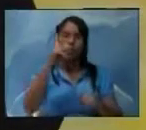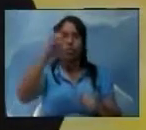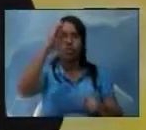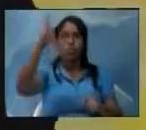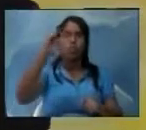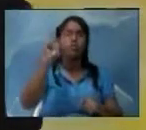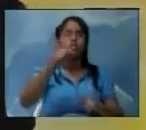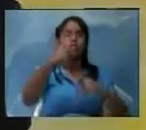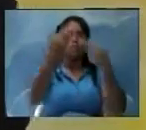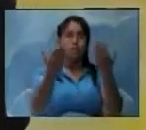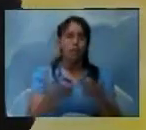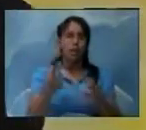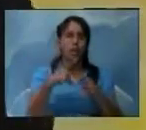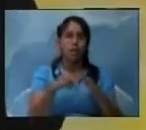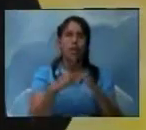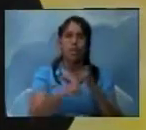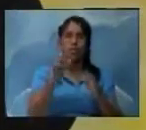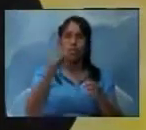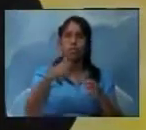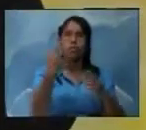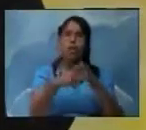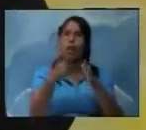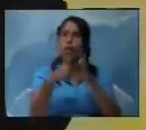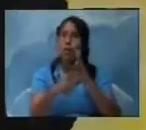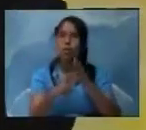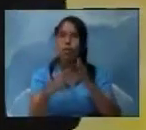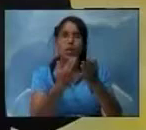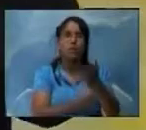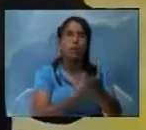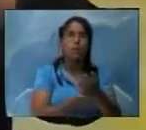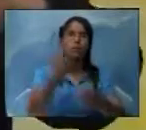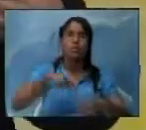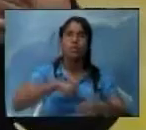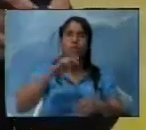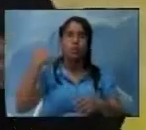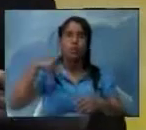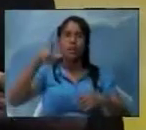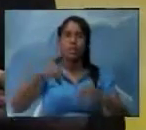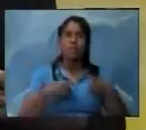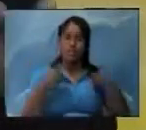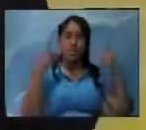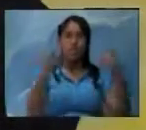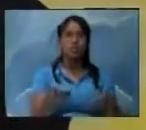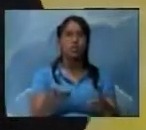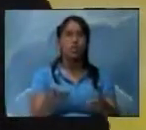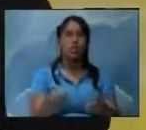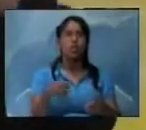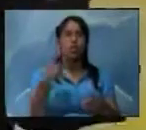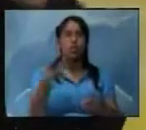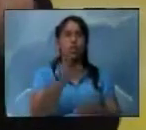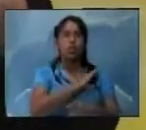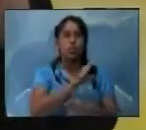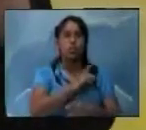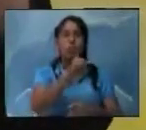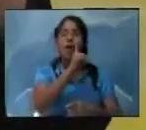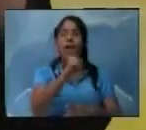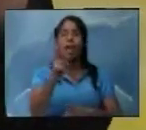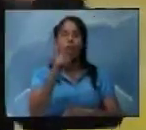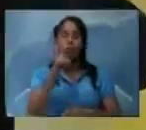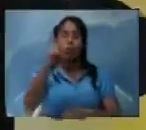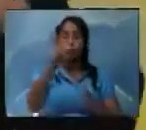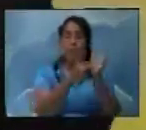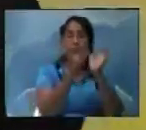Señor, si tú me das esto, si tú me das esto, si tú me das lo otro. Hermanos, nosotros tenemos que tener decisión. Cuando tomamos el nombre